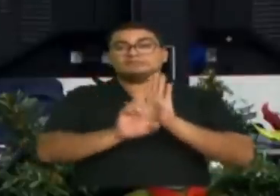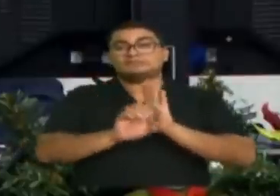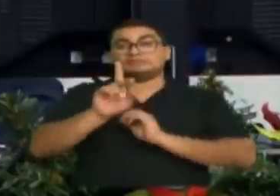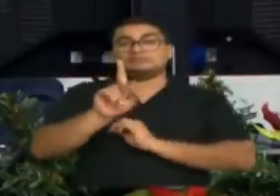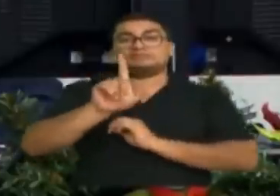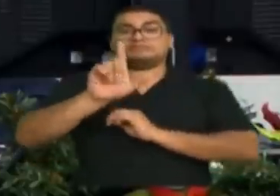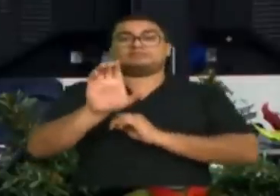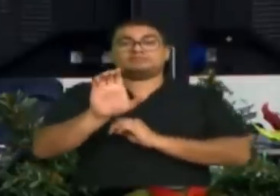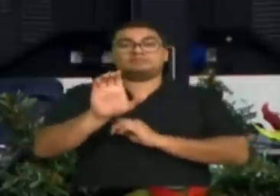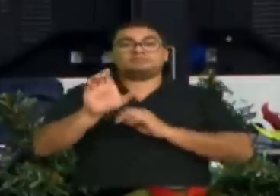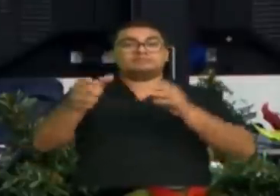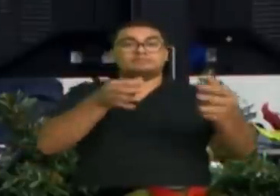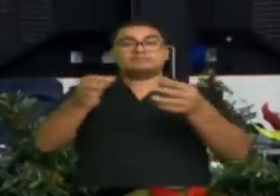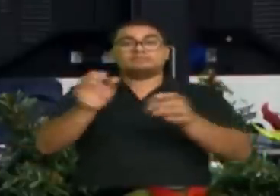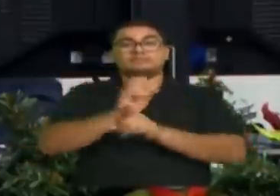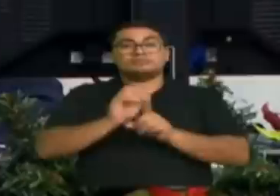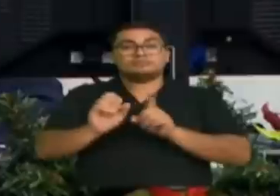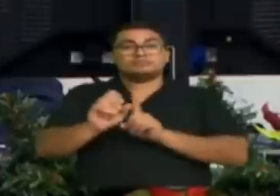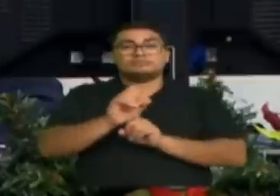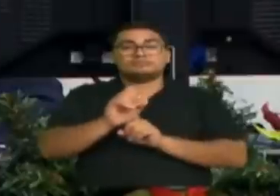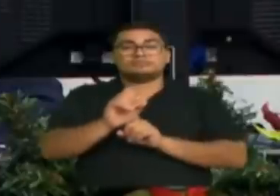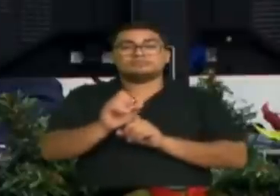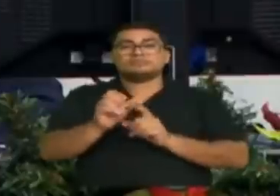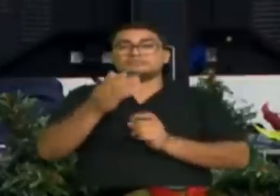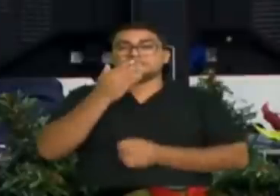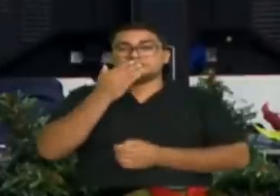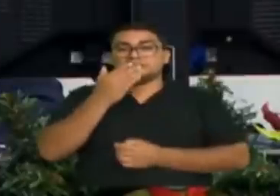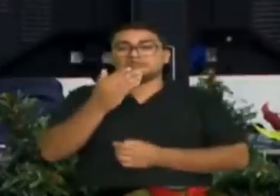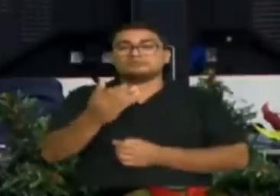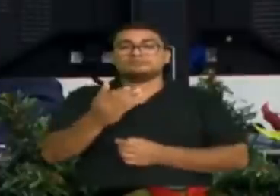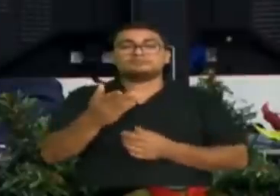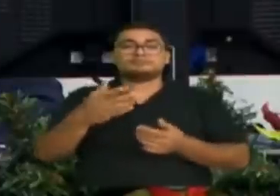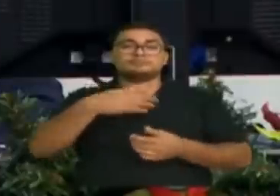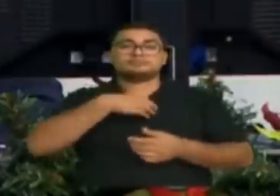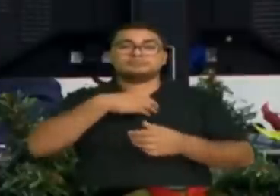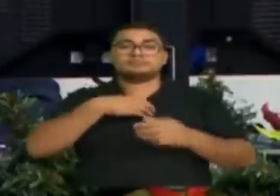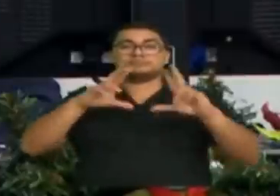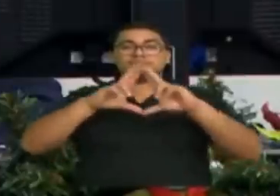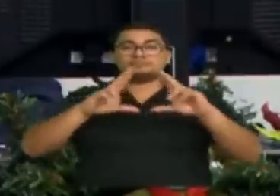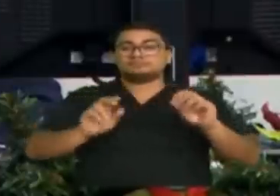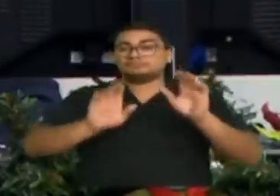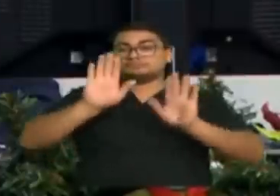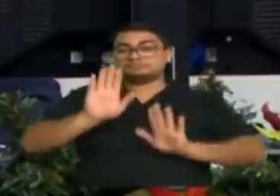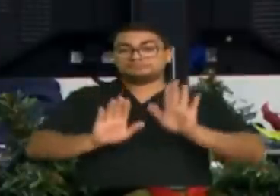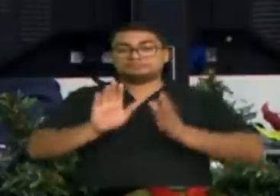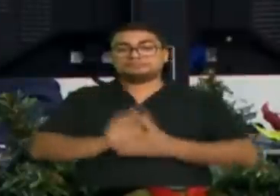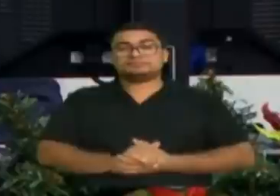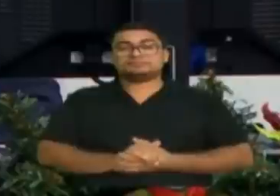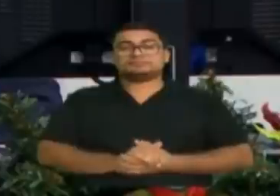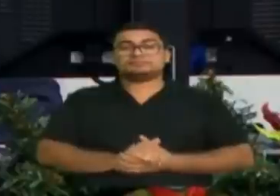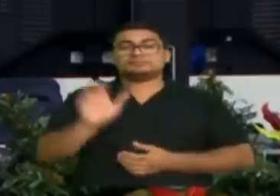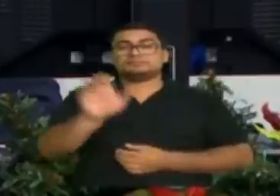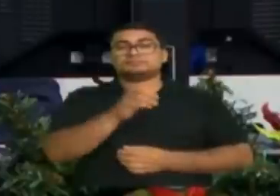que establece que es una organización con vocación republicana y democrática.